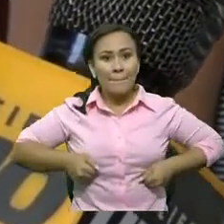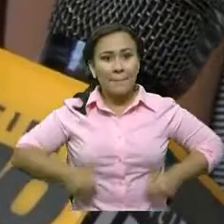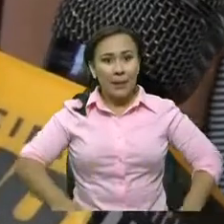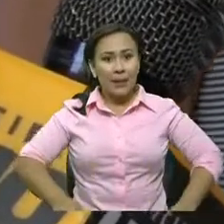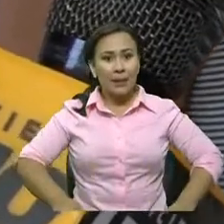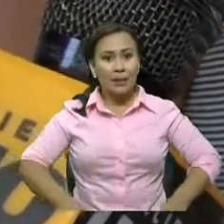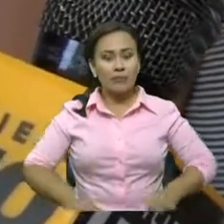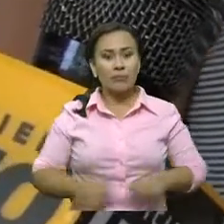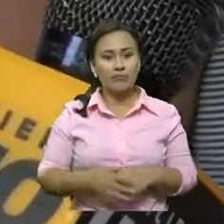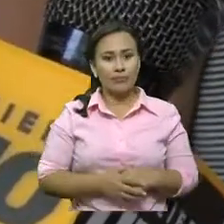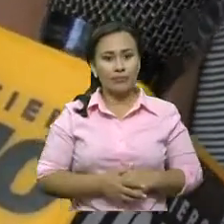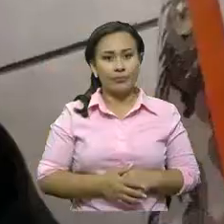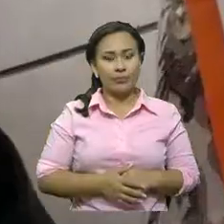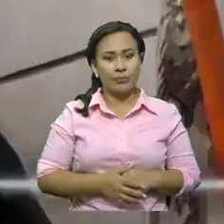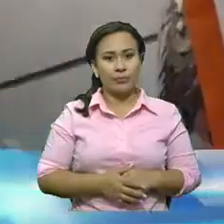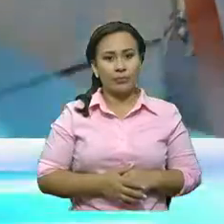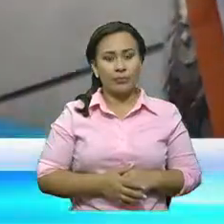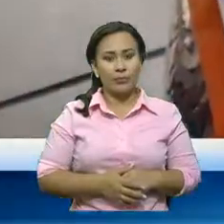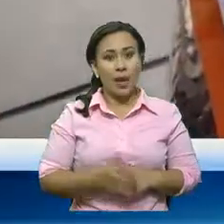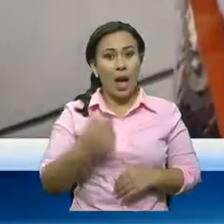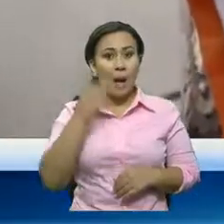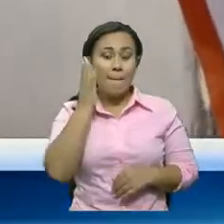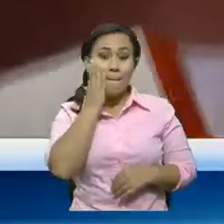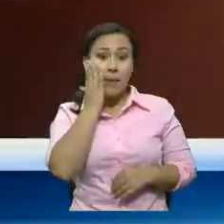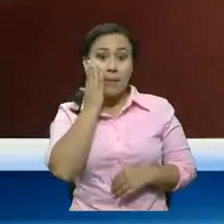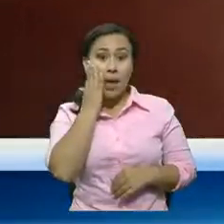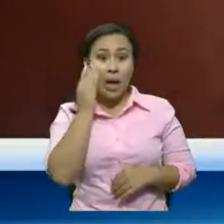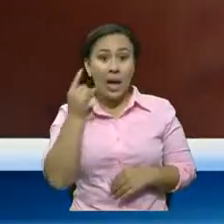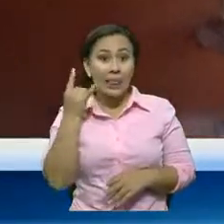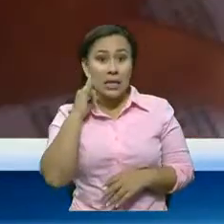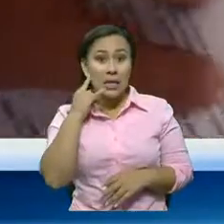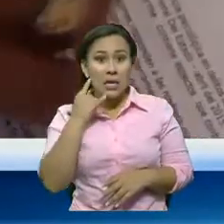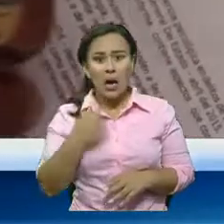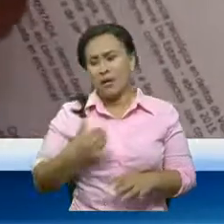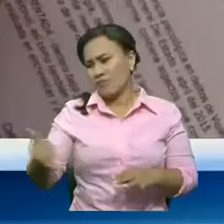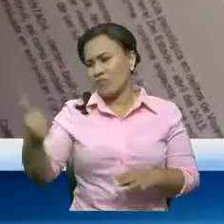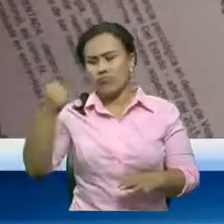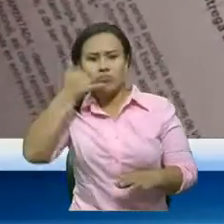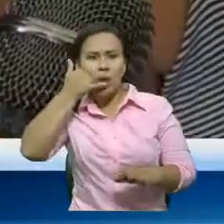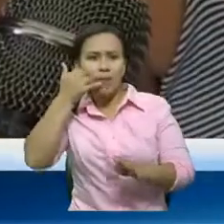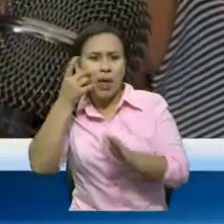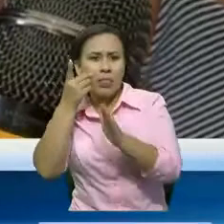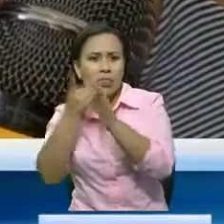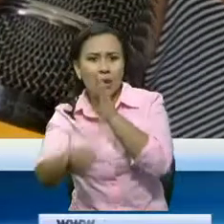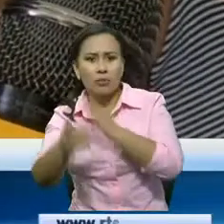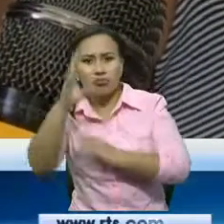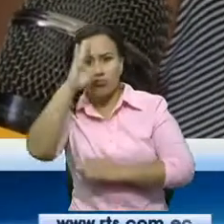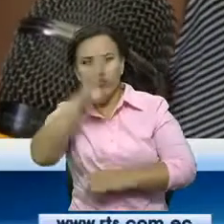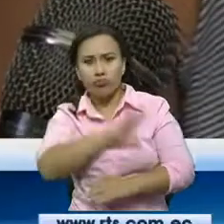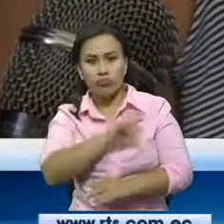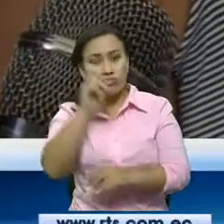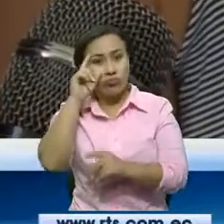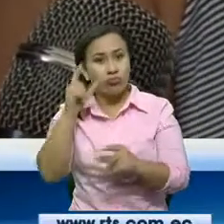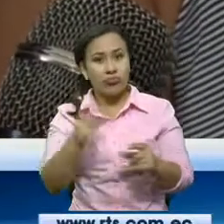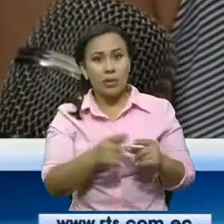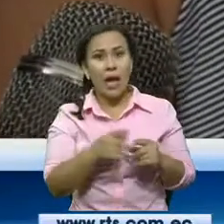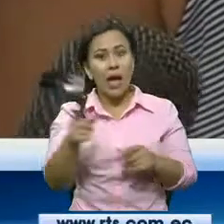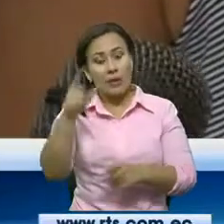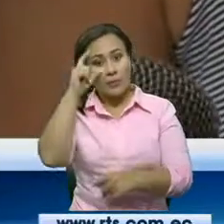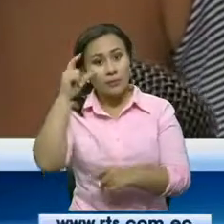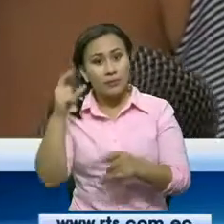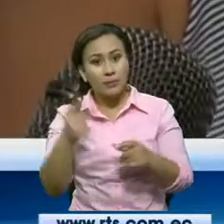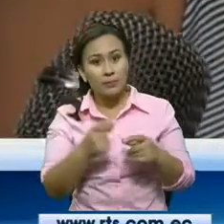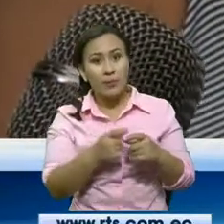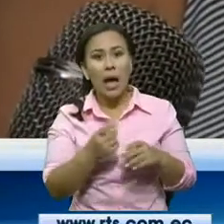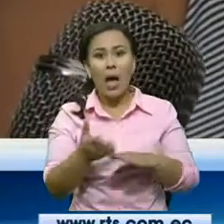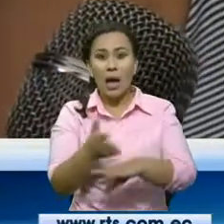parte delantera bajada. La madre no dudó ni un momento y denunció el caso a la fiscalía. Dicho sea de paso, que es la misma fiscal que